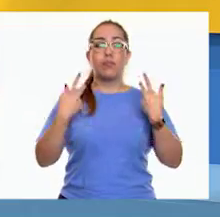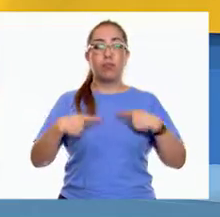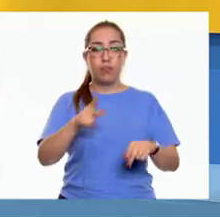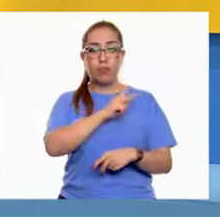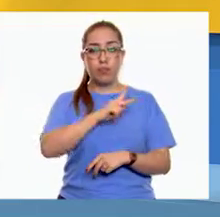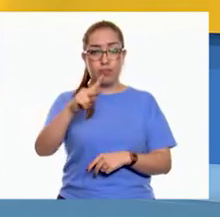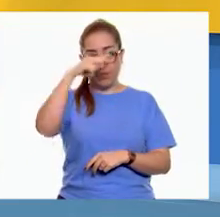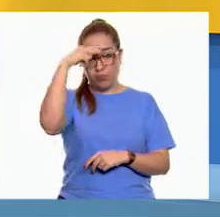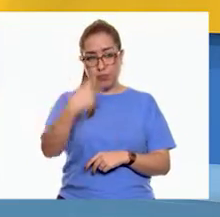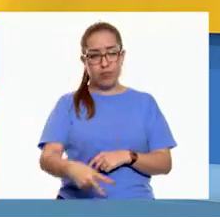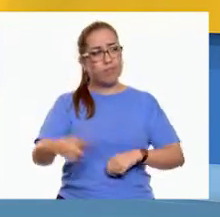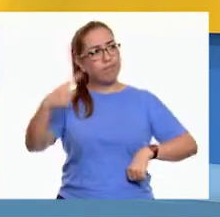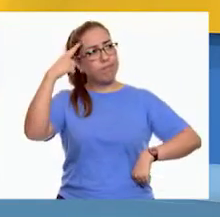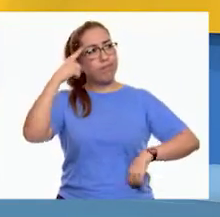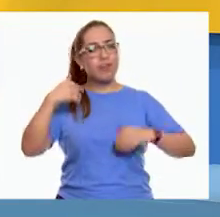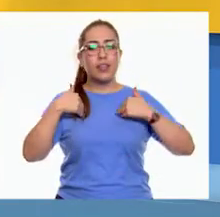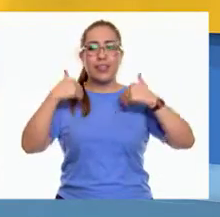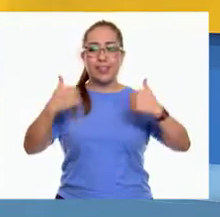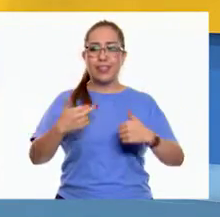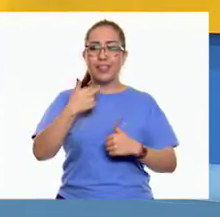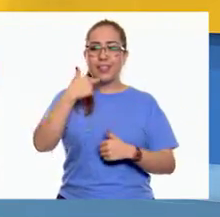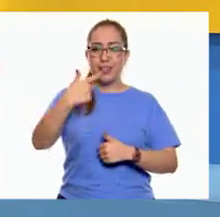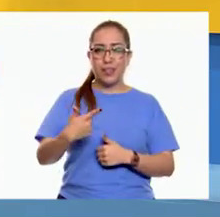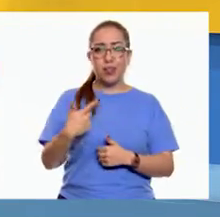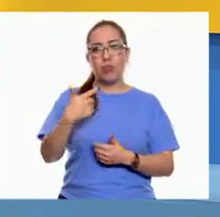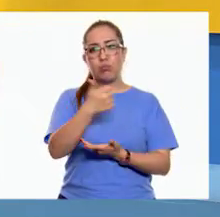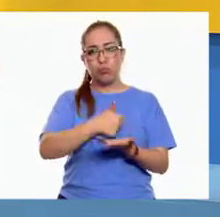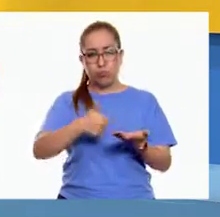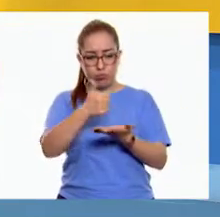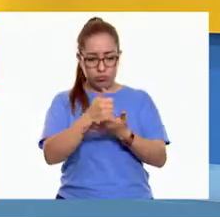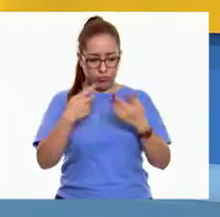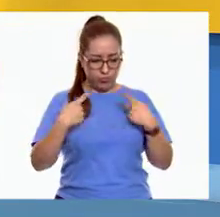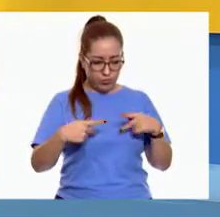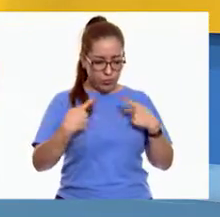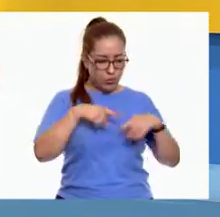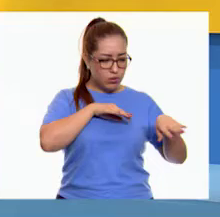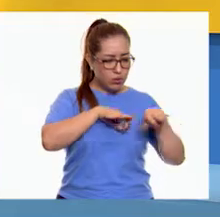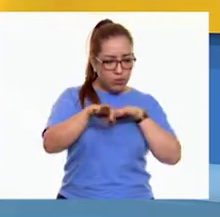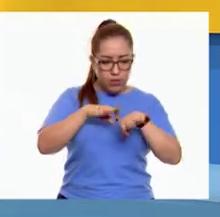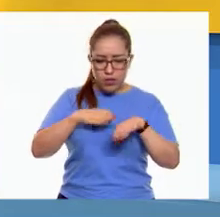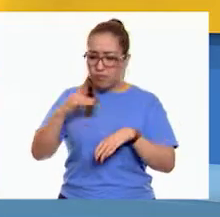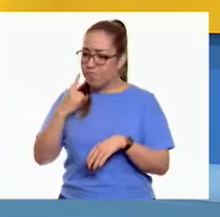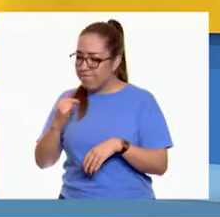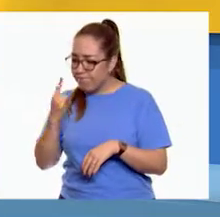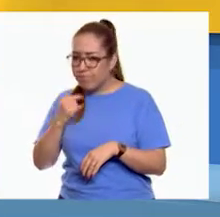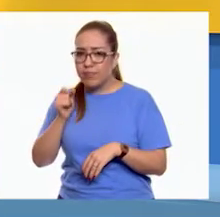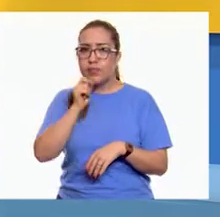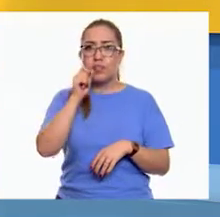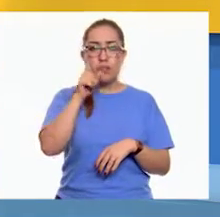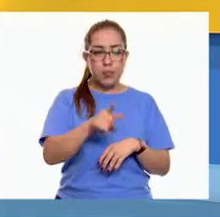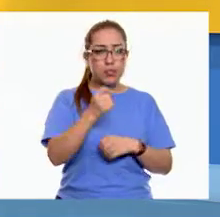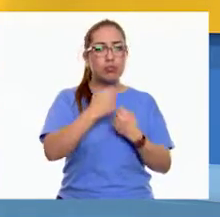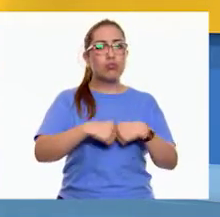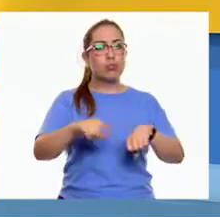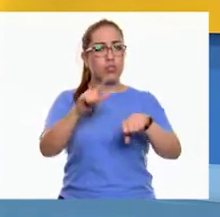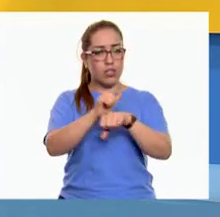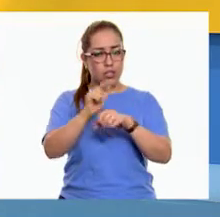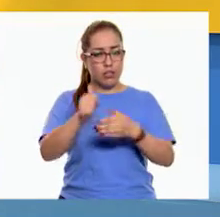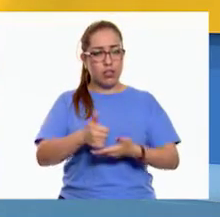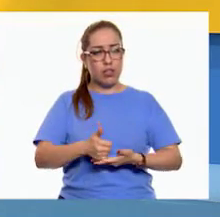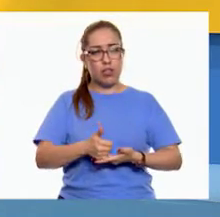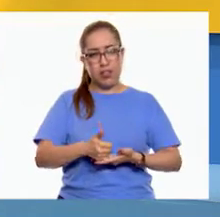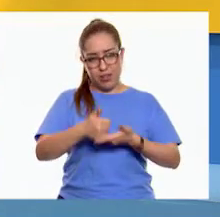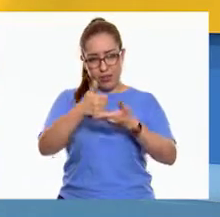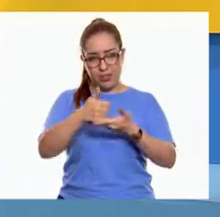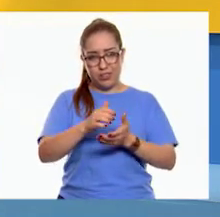conciencia de sí mismos como ciudadanos, como trabajadores y como personas comprometidas con el bienestar de su sociedad. Sin